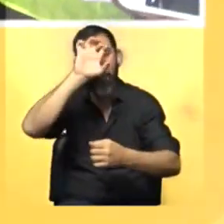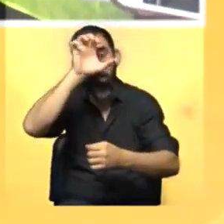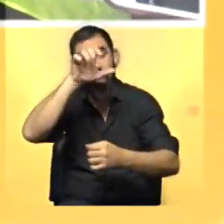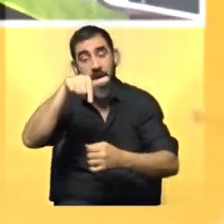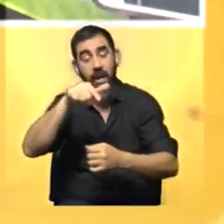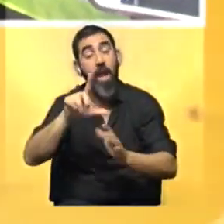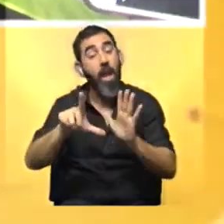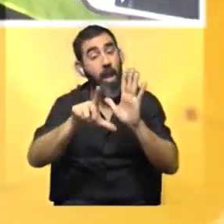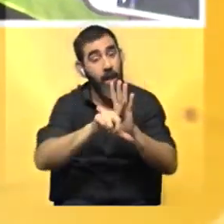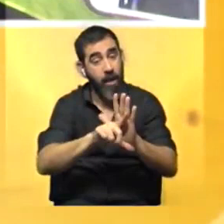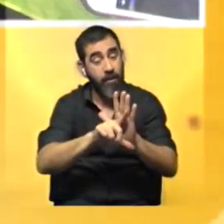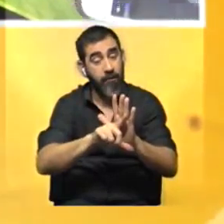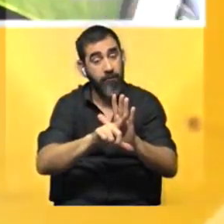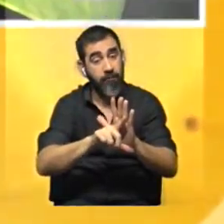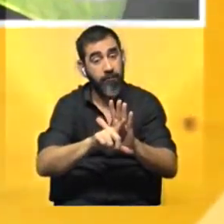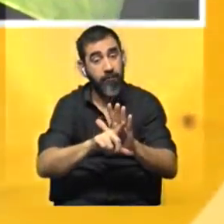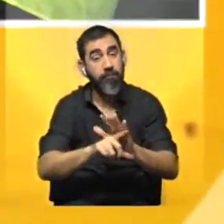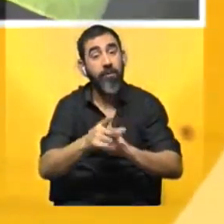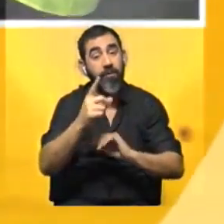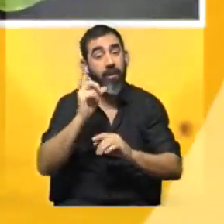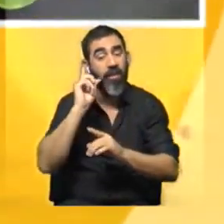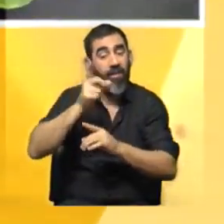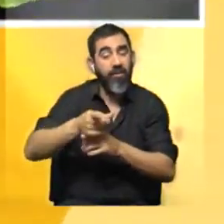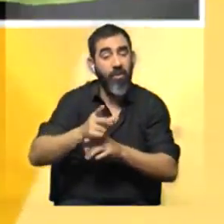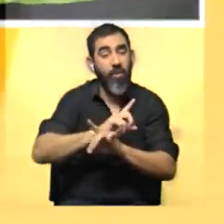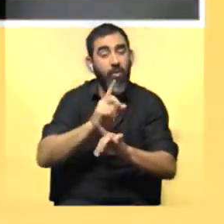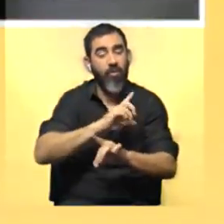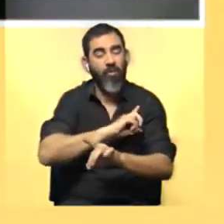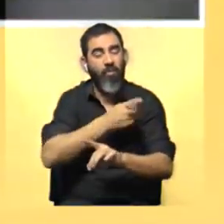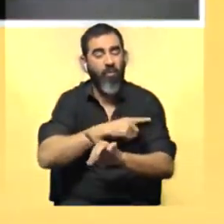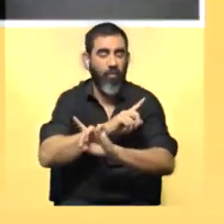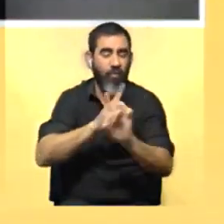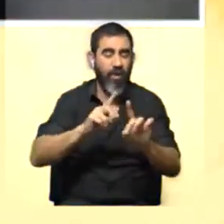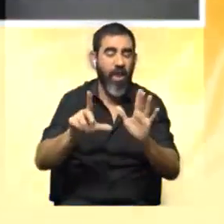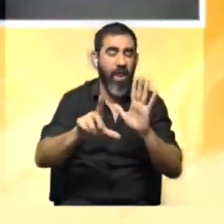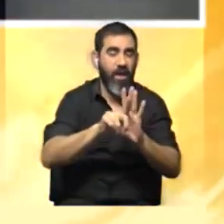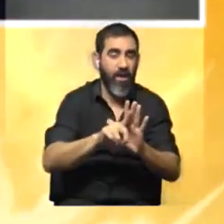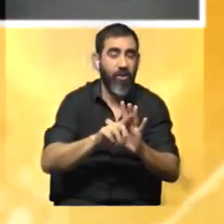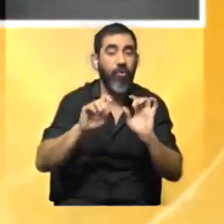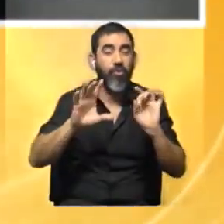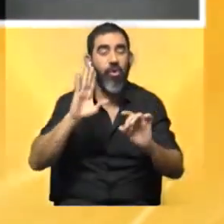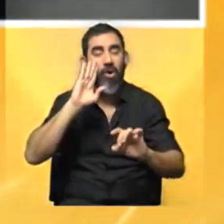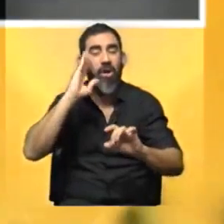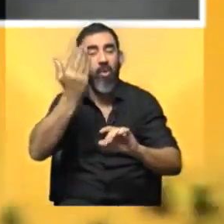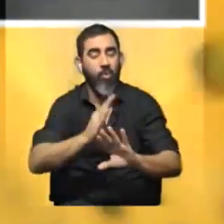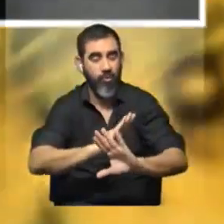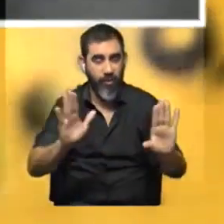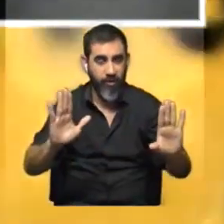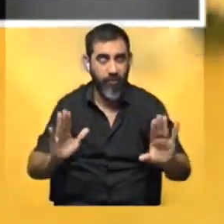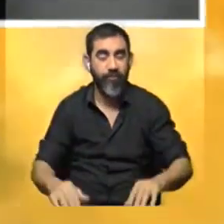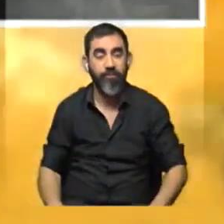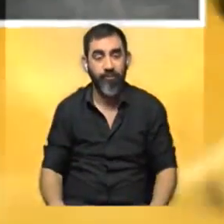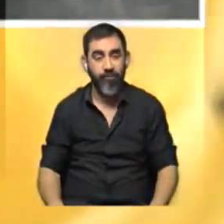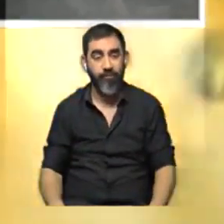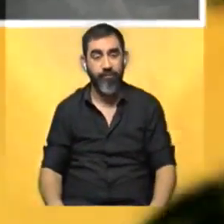es legal, entonces esta designación tampoco tiene fuerza legal, sino que es simplemente un reconocimiento que hace la Unión